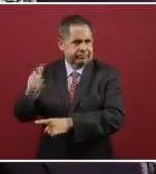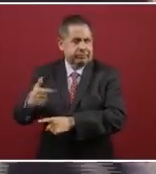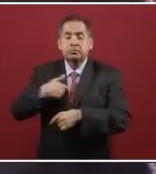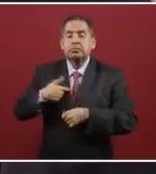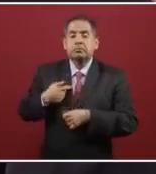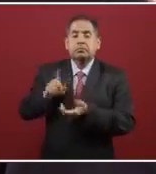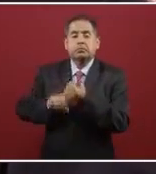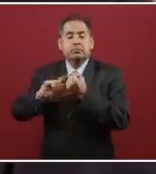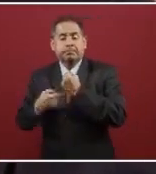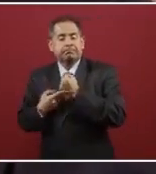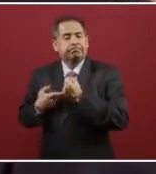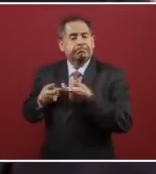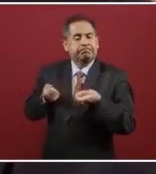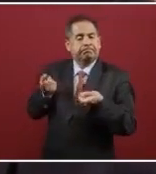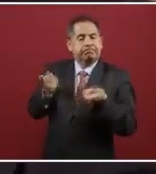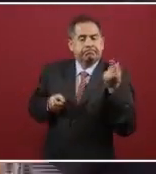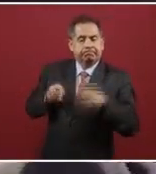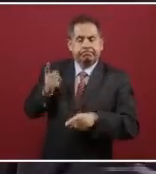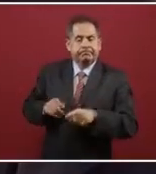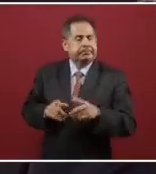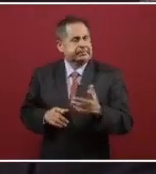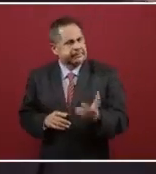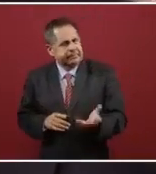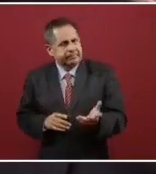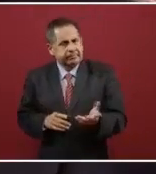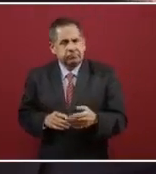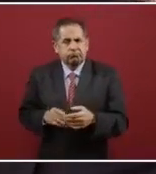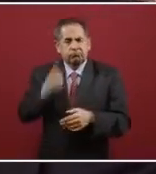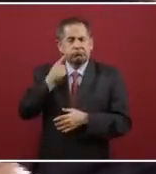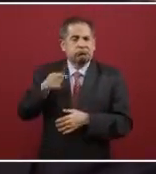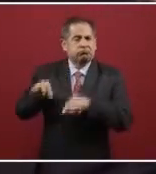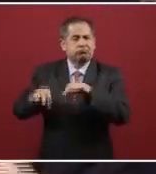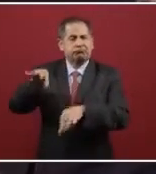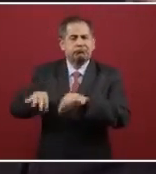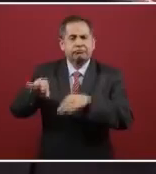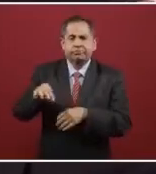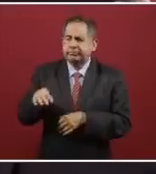a una autoridad, pues ya lo traían de llaverito